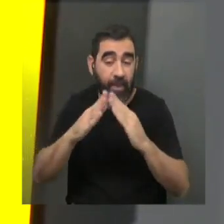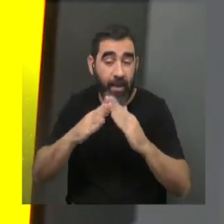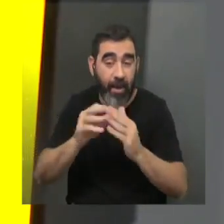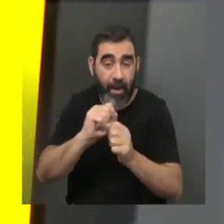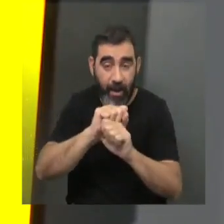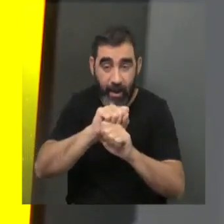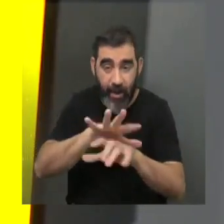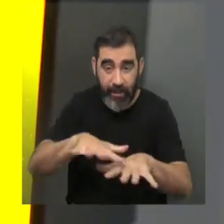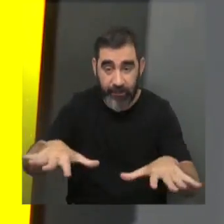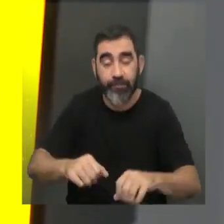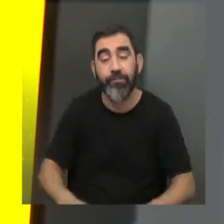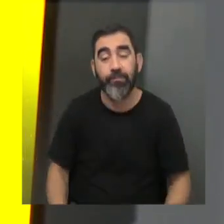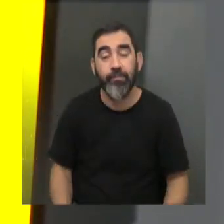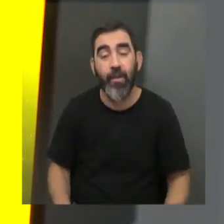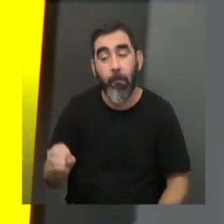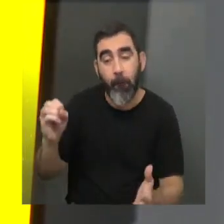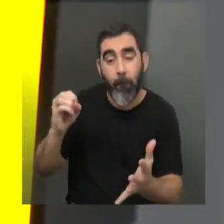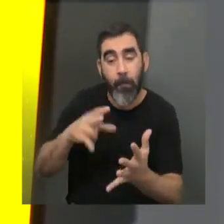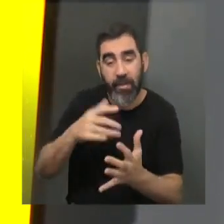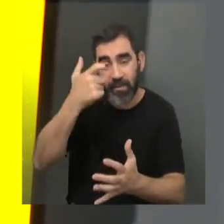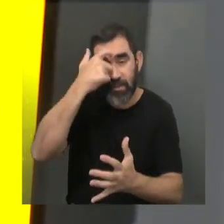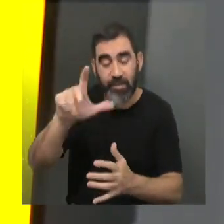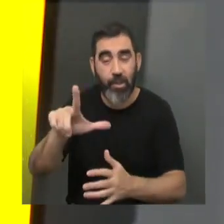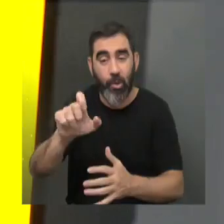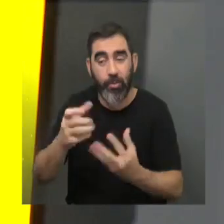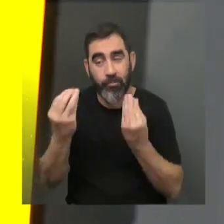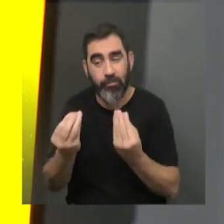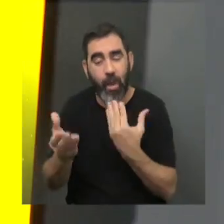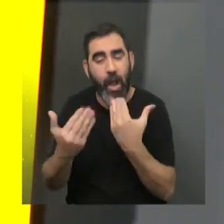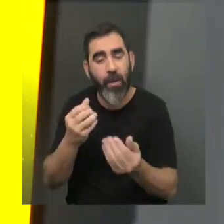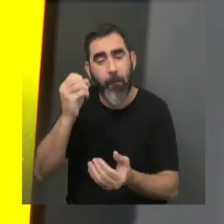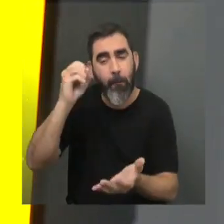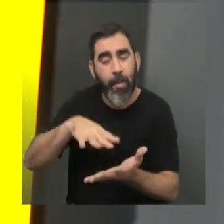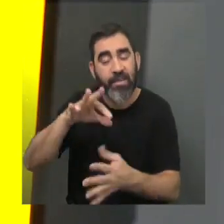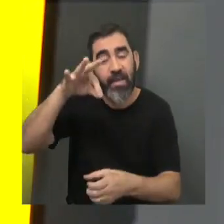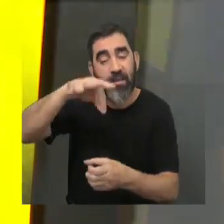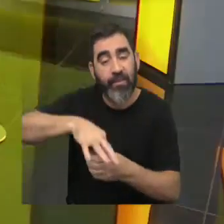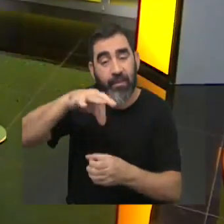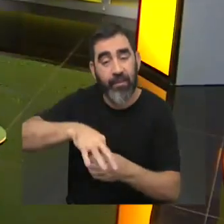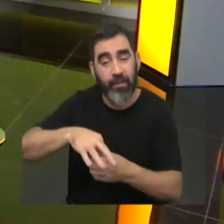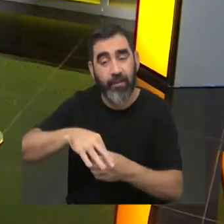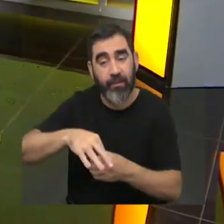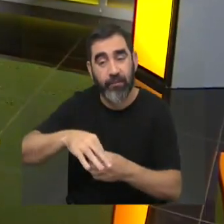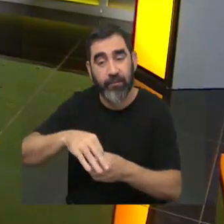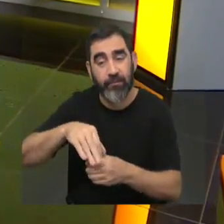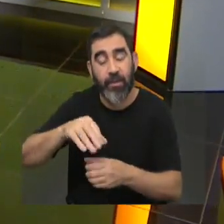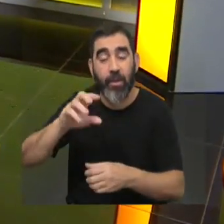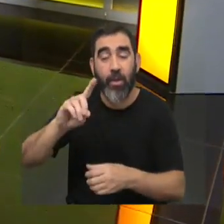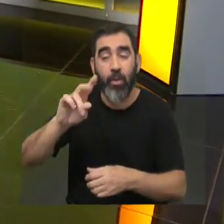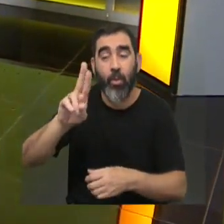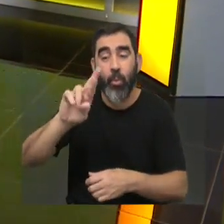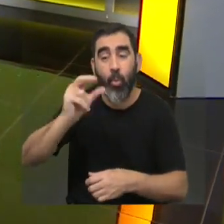¿no? Entonces, en esto de manchas y ciencia, por supuesto, dijimos, bueno, vamos a hablar de las manchas de tinta, vamos a llamar a Ana Durán,